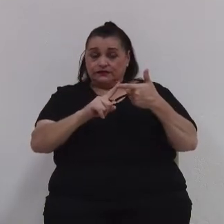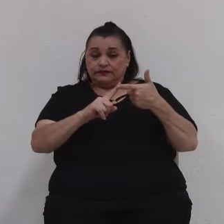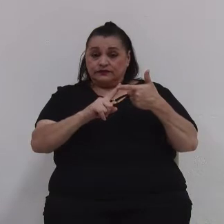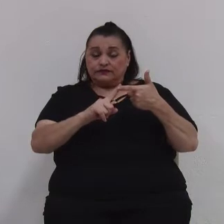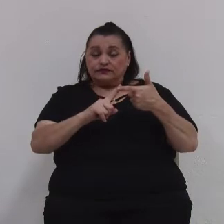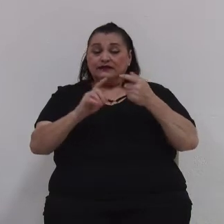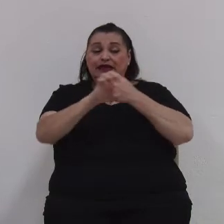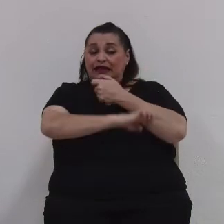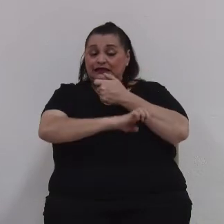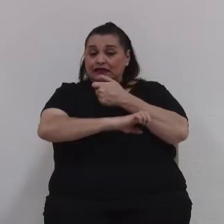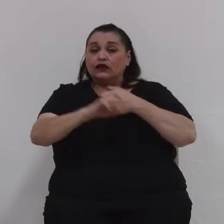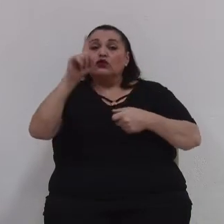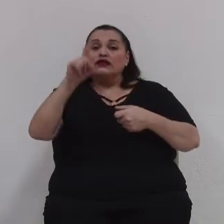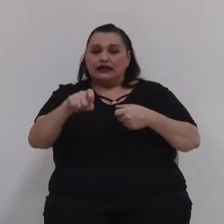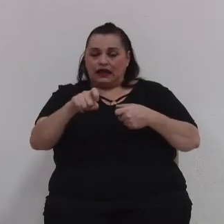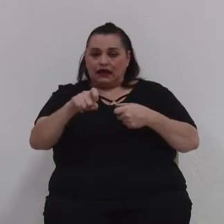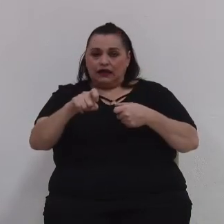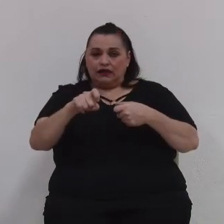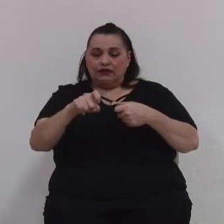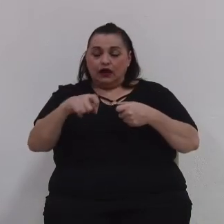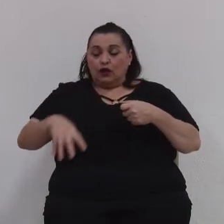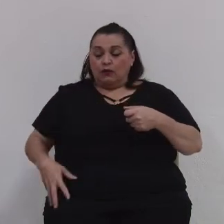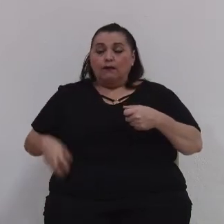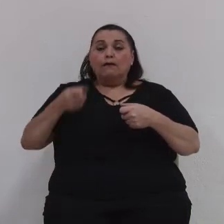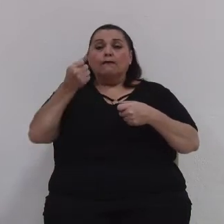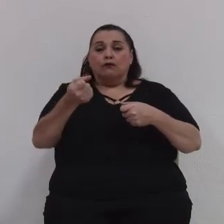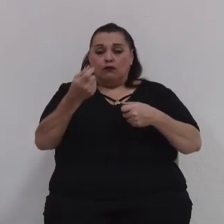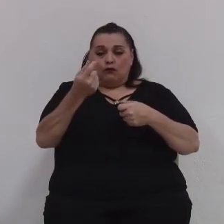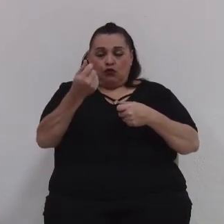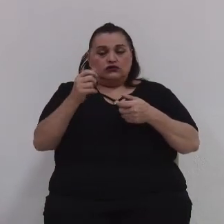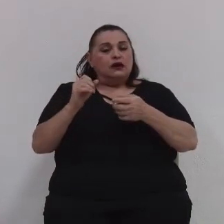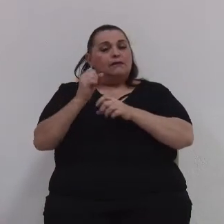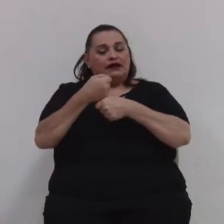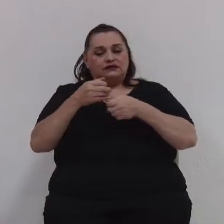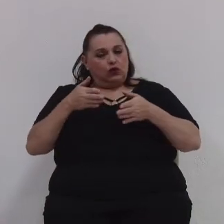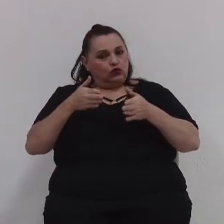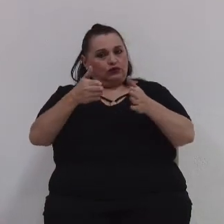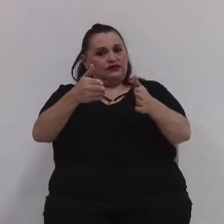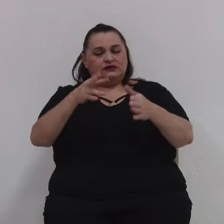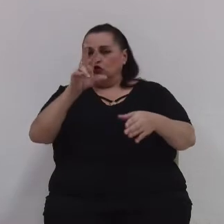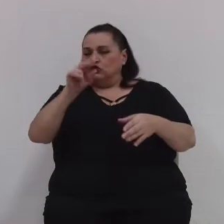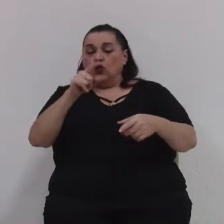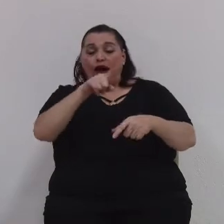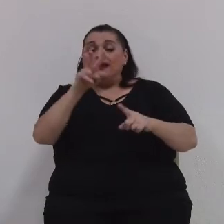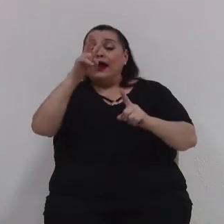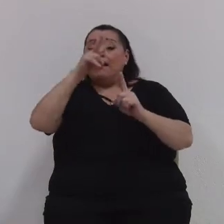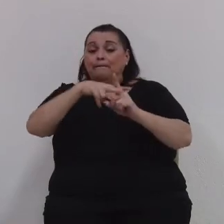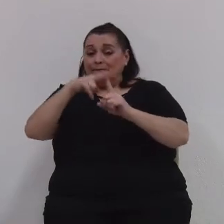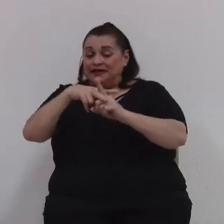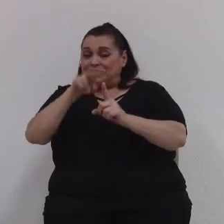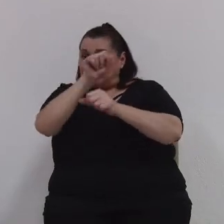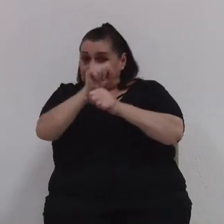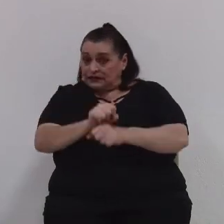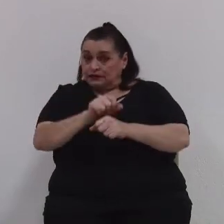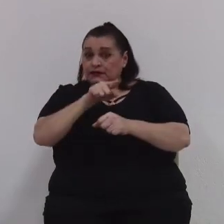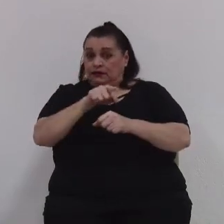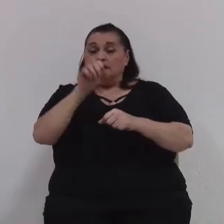el Estado tiene que sacar de su bolsillo para construir esa autopista. Yo creo que no. Creo que ahí aplica